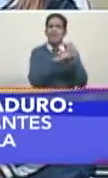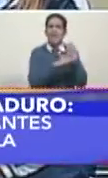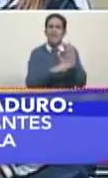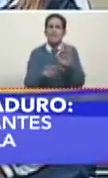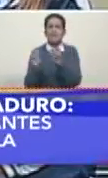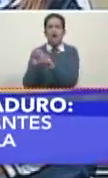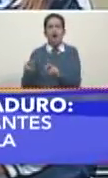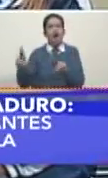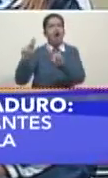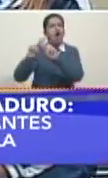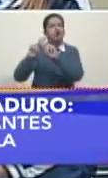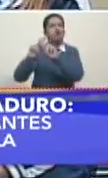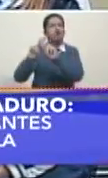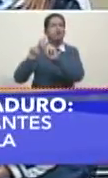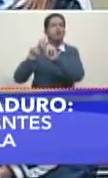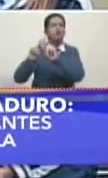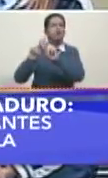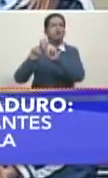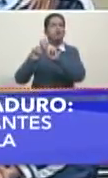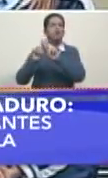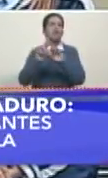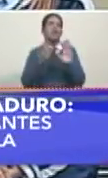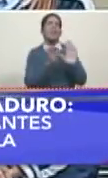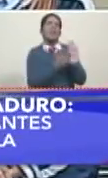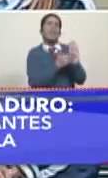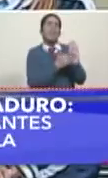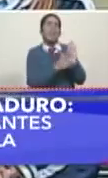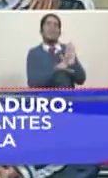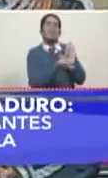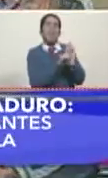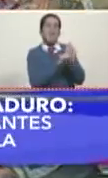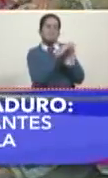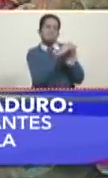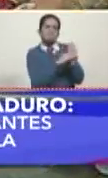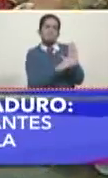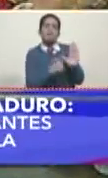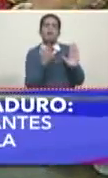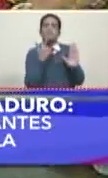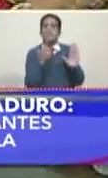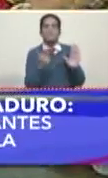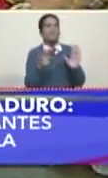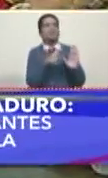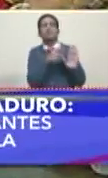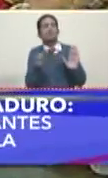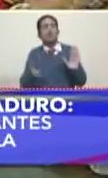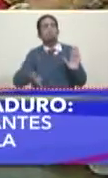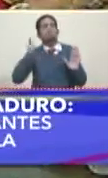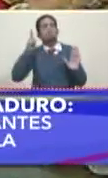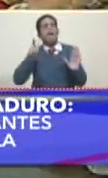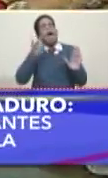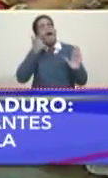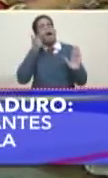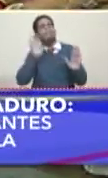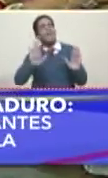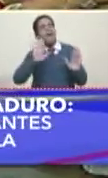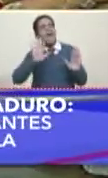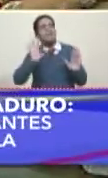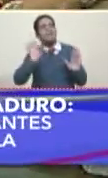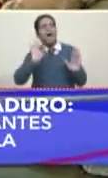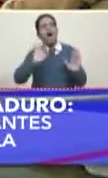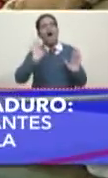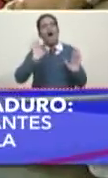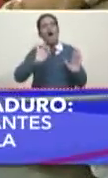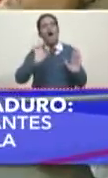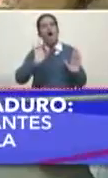que expresamente proscribe la amenaza o el uso de la fuerza, entre